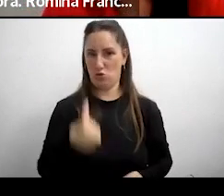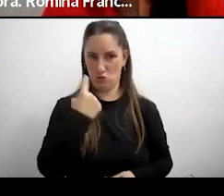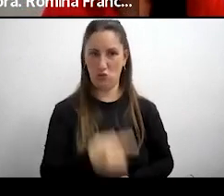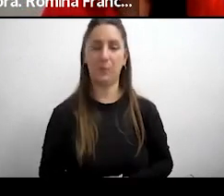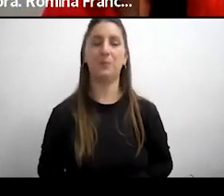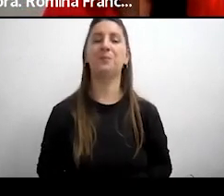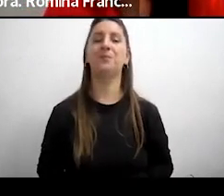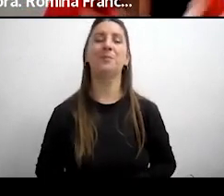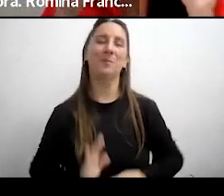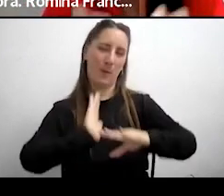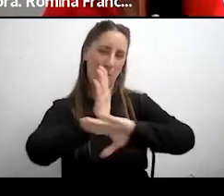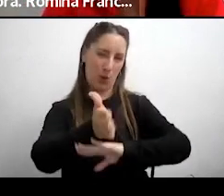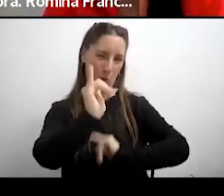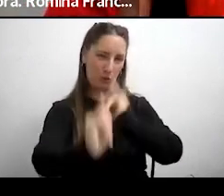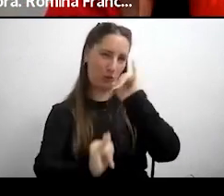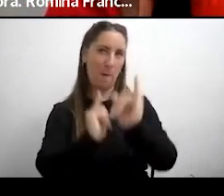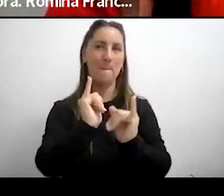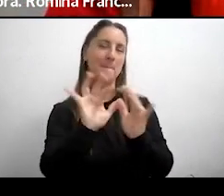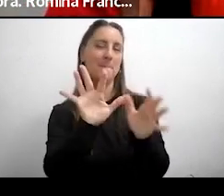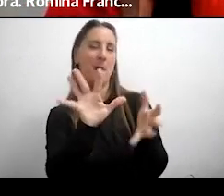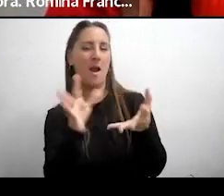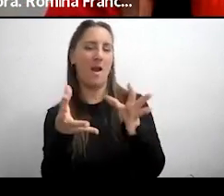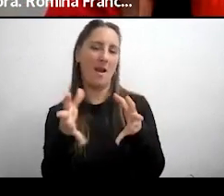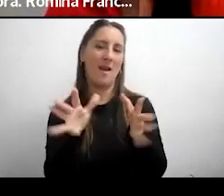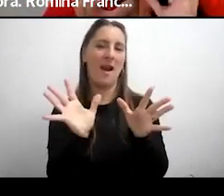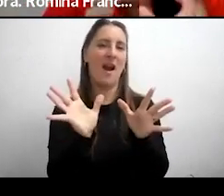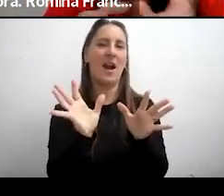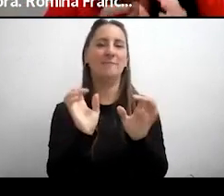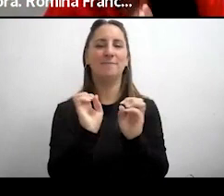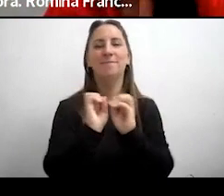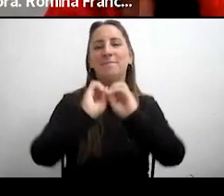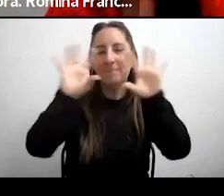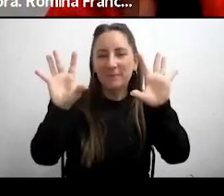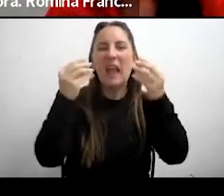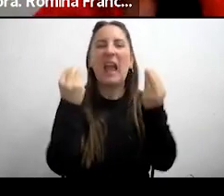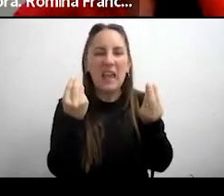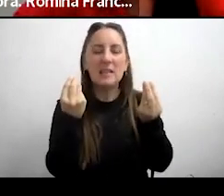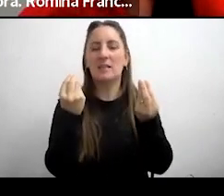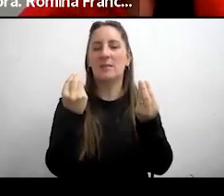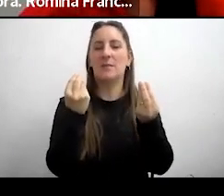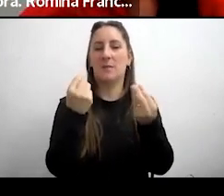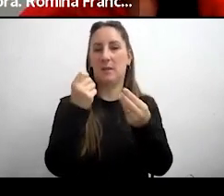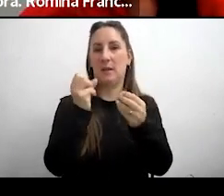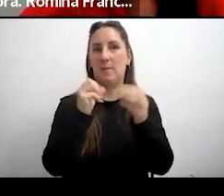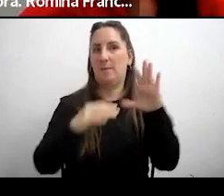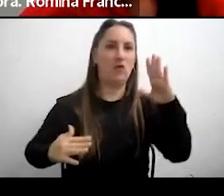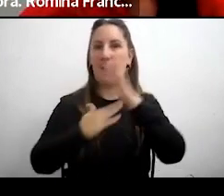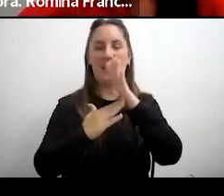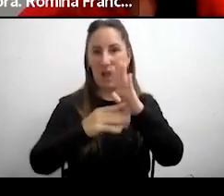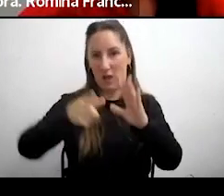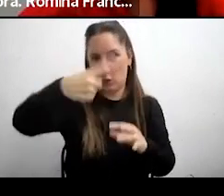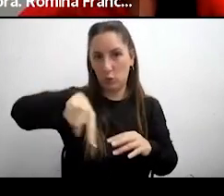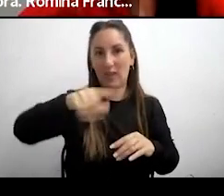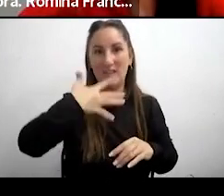esta pequeña introducción como para establecer bien los conceptos claves que quiero que tengan para el eje de